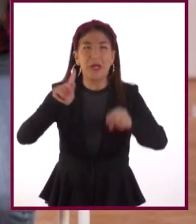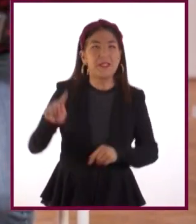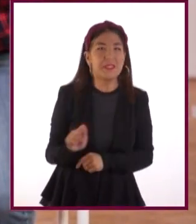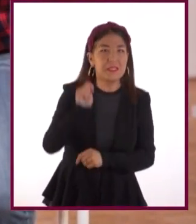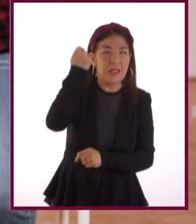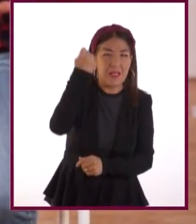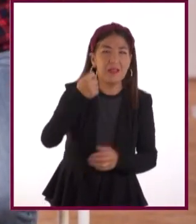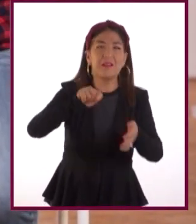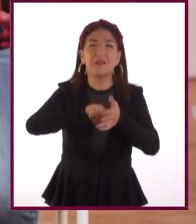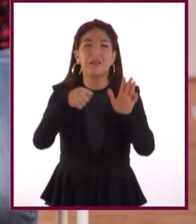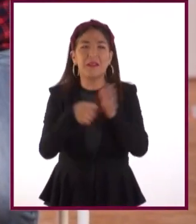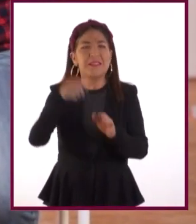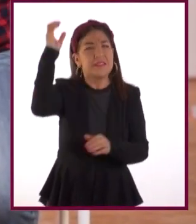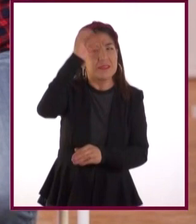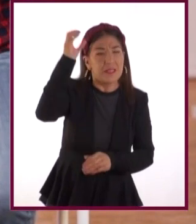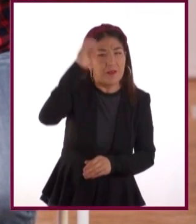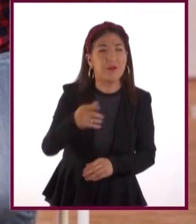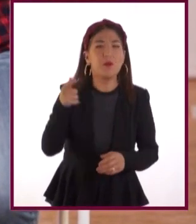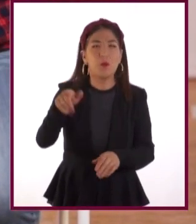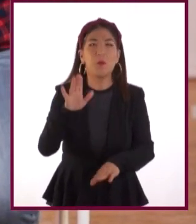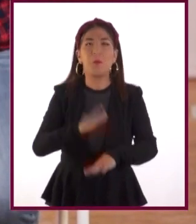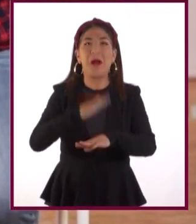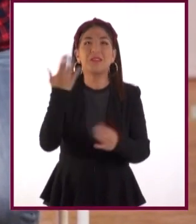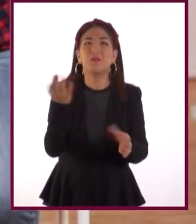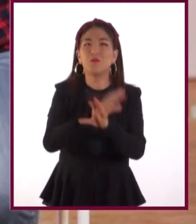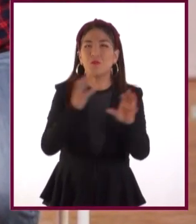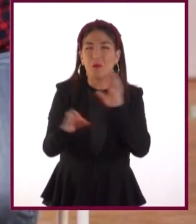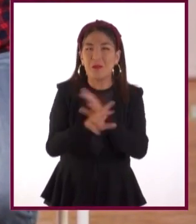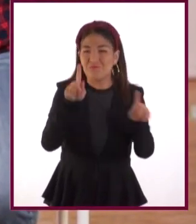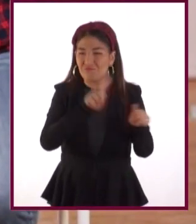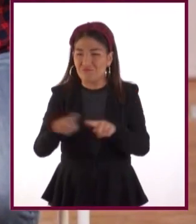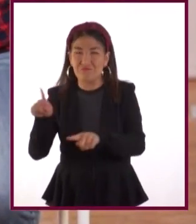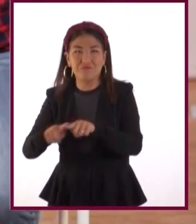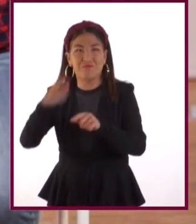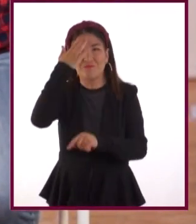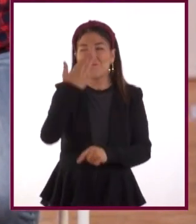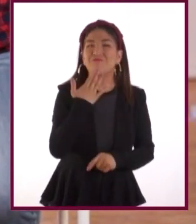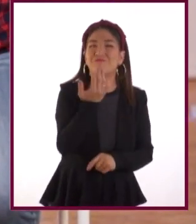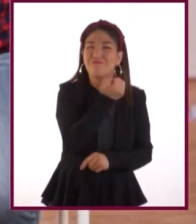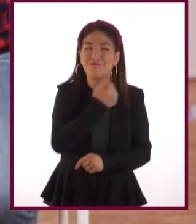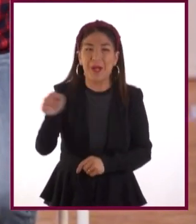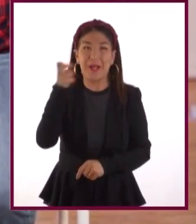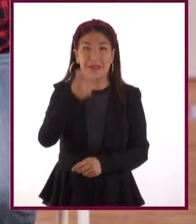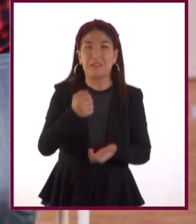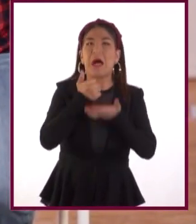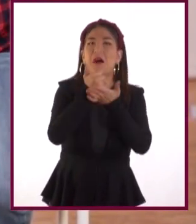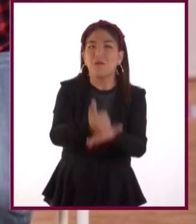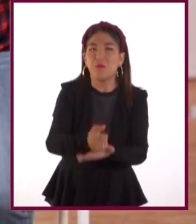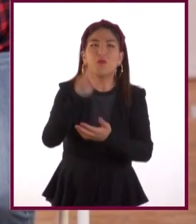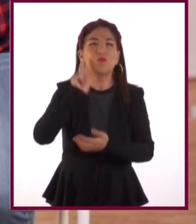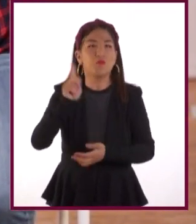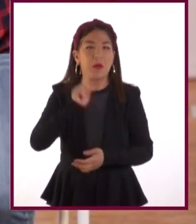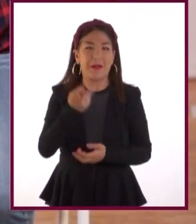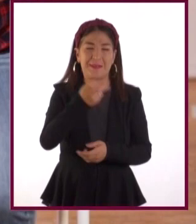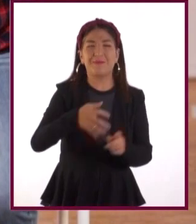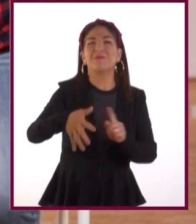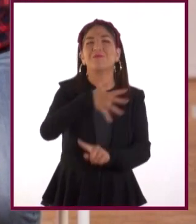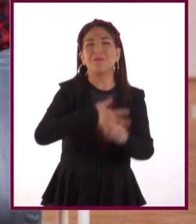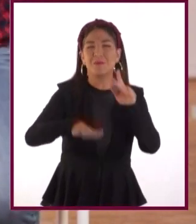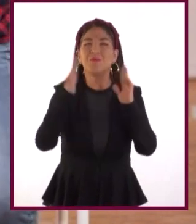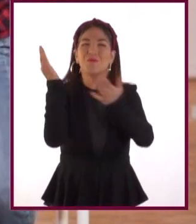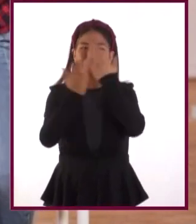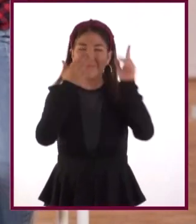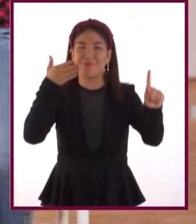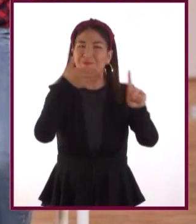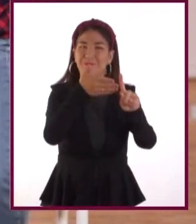sean logros técnicos y científicos o que hayan realizado alguna cosa extraordinaria en la comunidad computacional a través del apoyo de mujeres